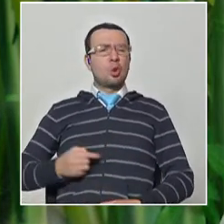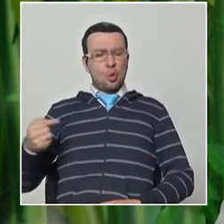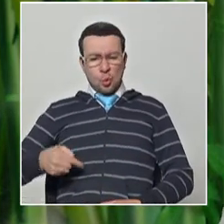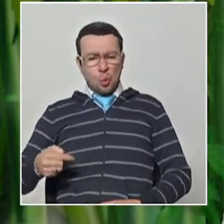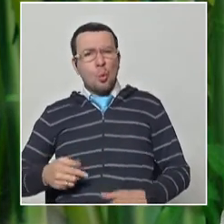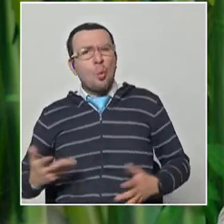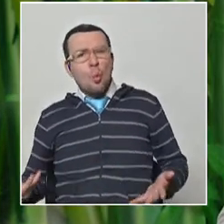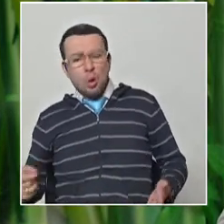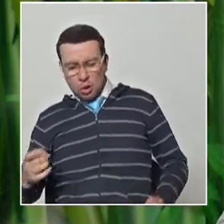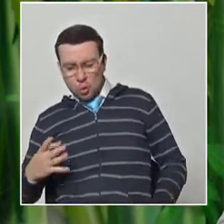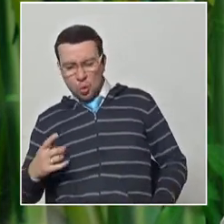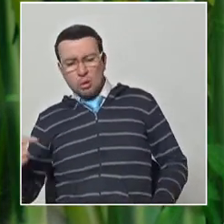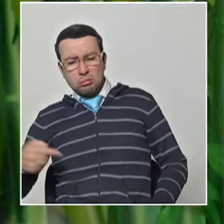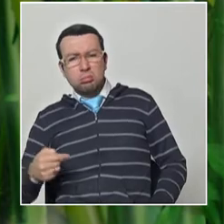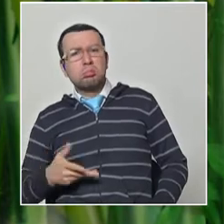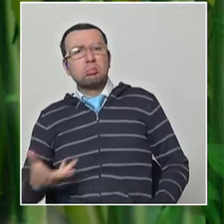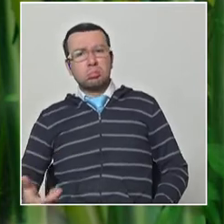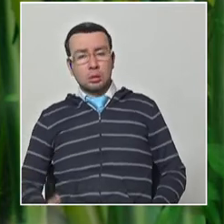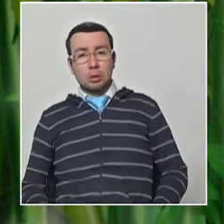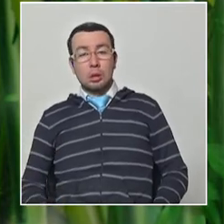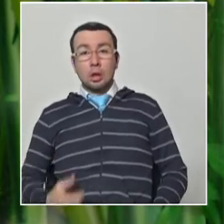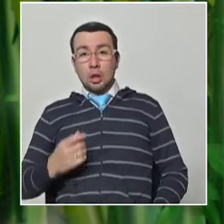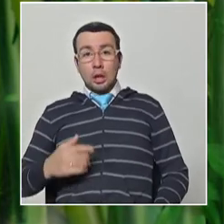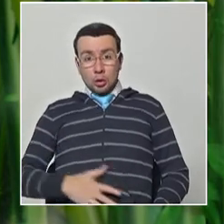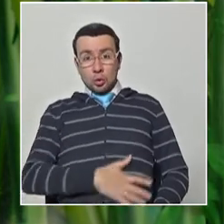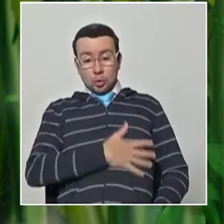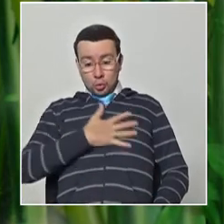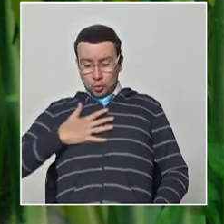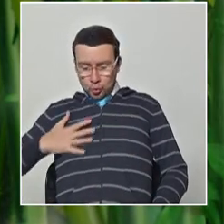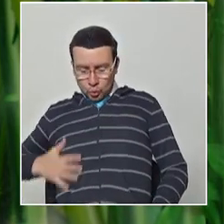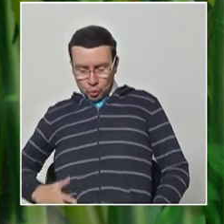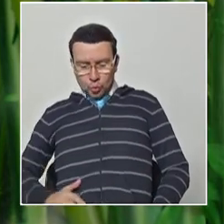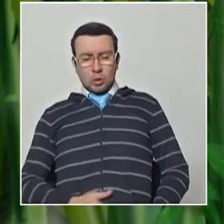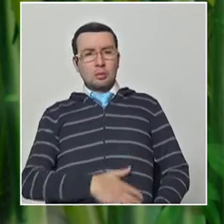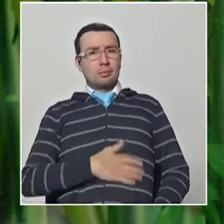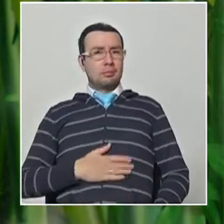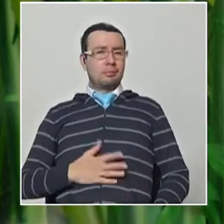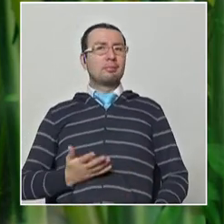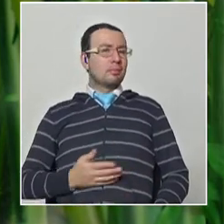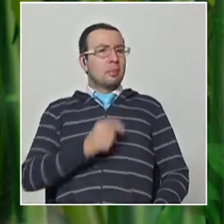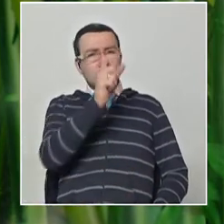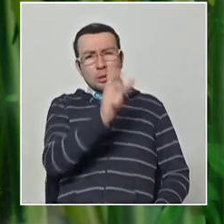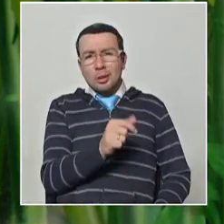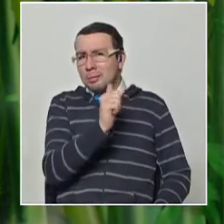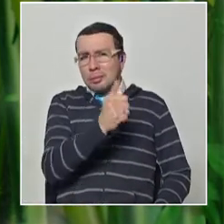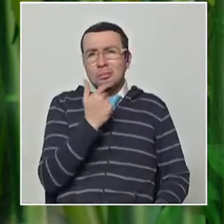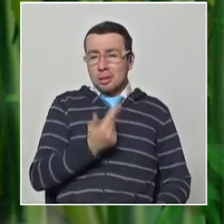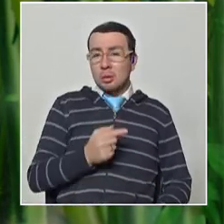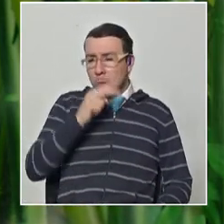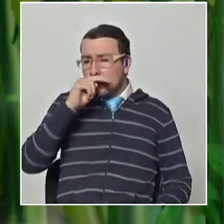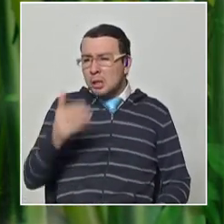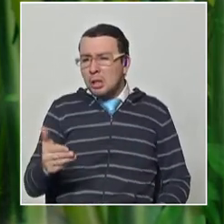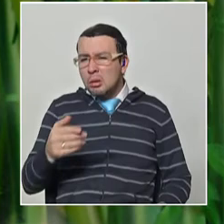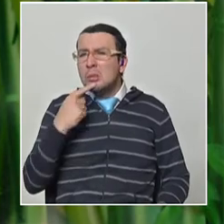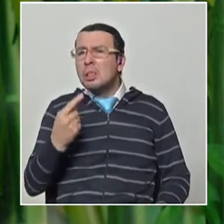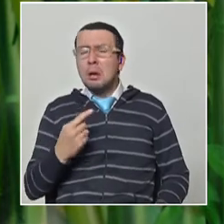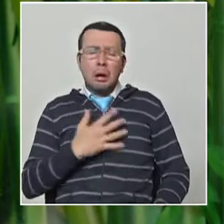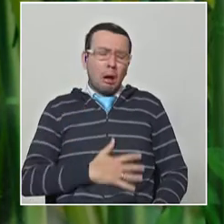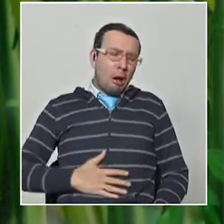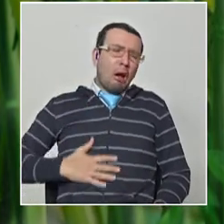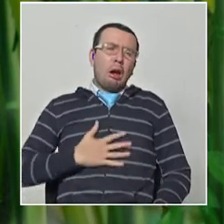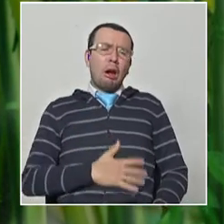es que el estómago cuando hablamos de estómago está hablando de todo el abdomen porque así así lo identifica la gente un niñito que dice me duele la